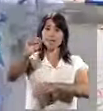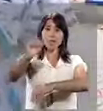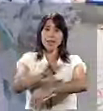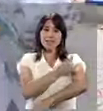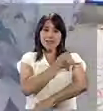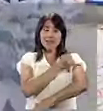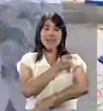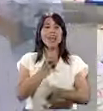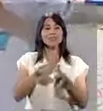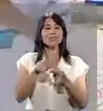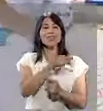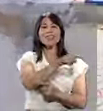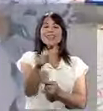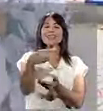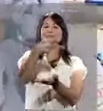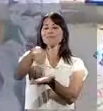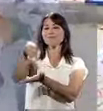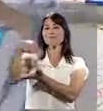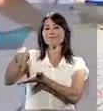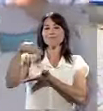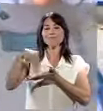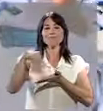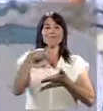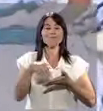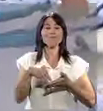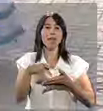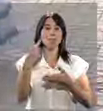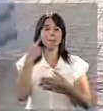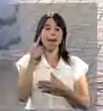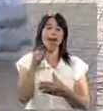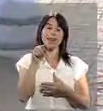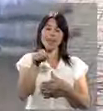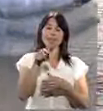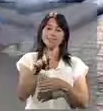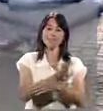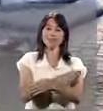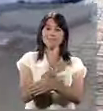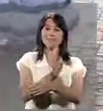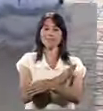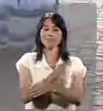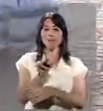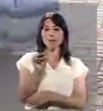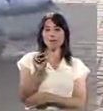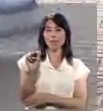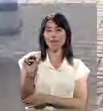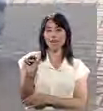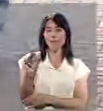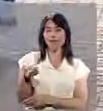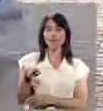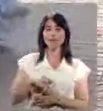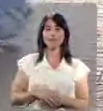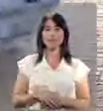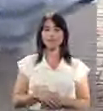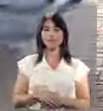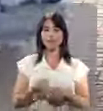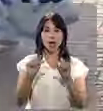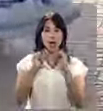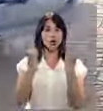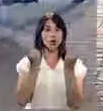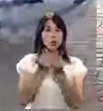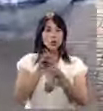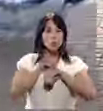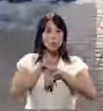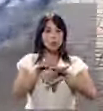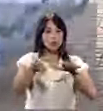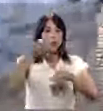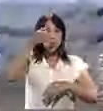entonces ellas montaron esa escenografía para esa pieza de María Mayela Padilla. Los grupos de